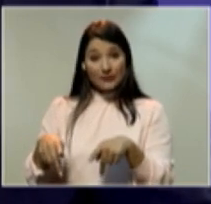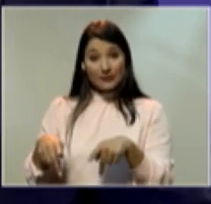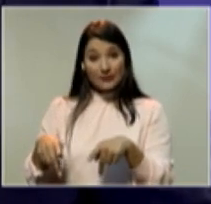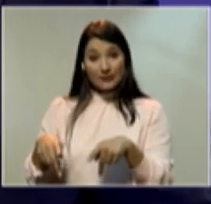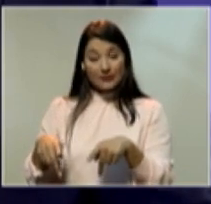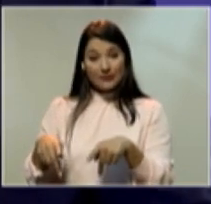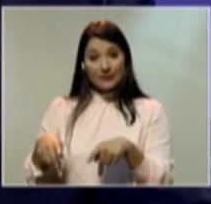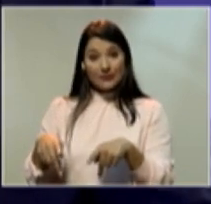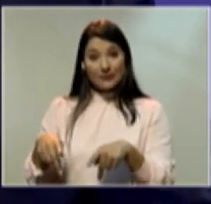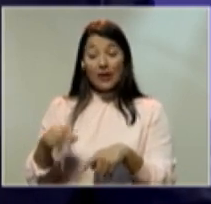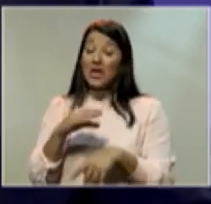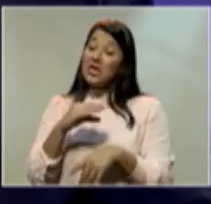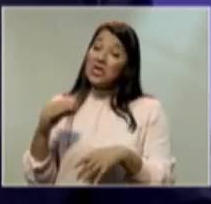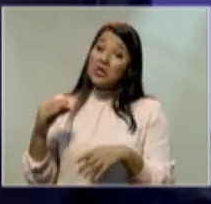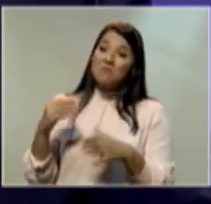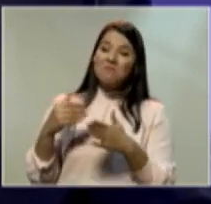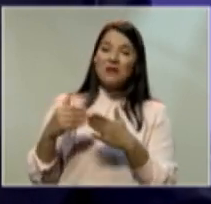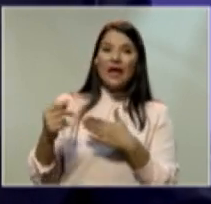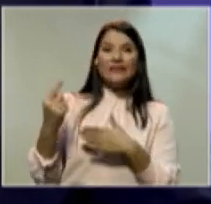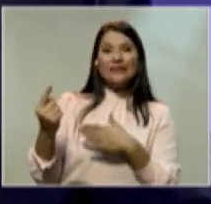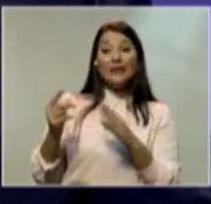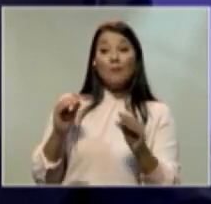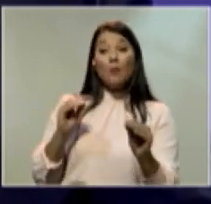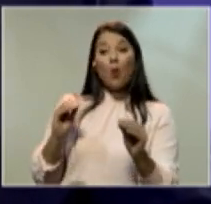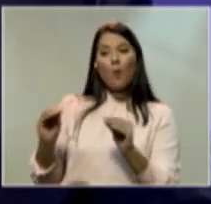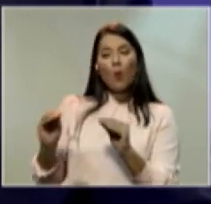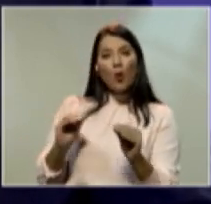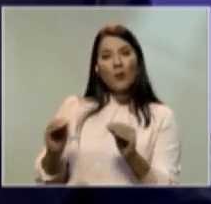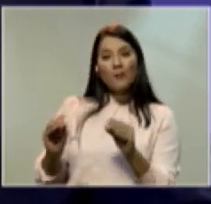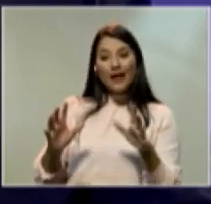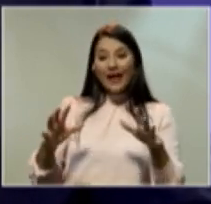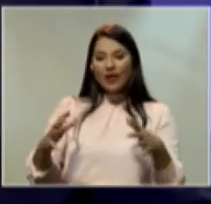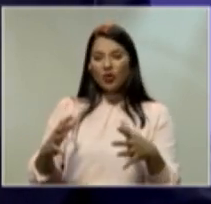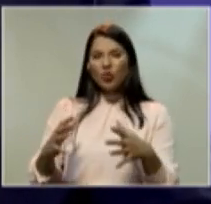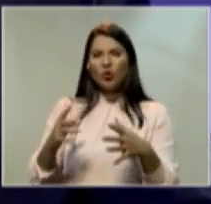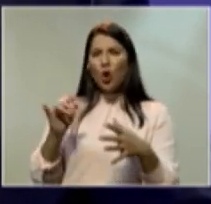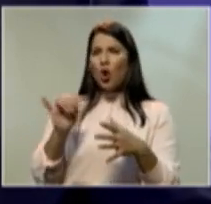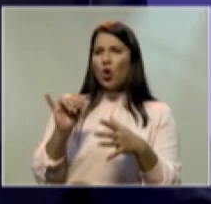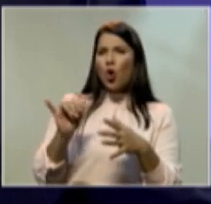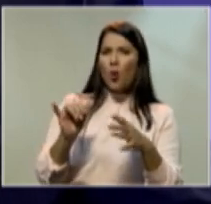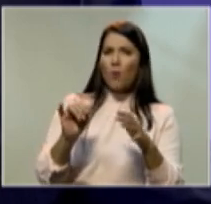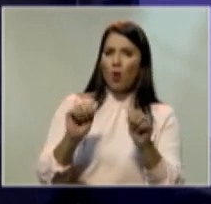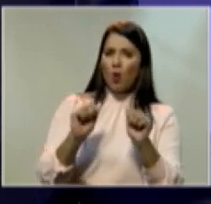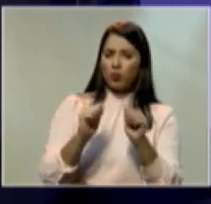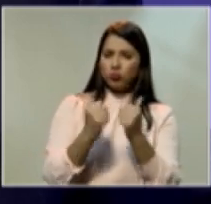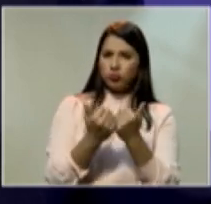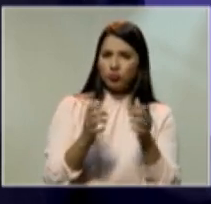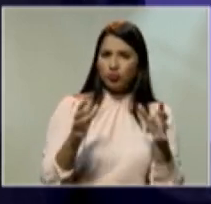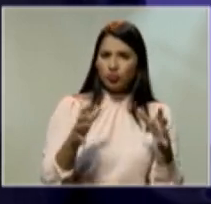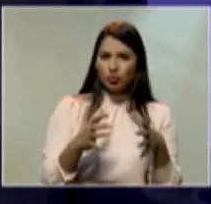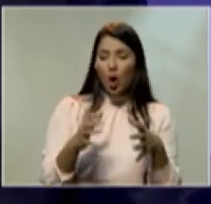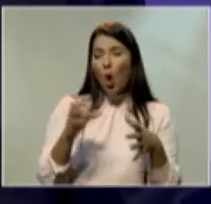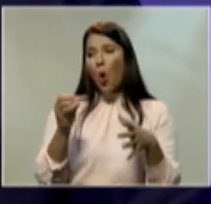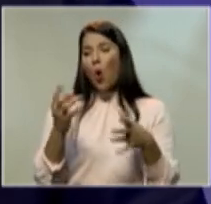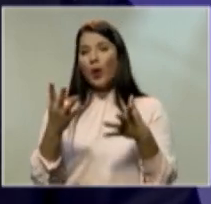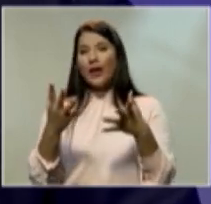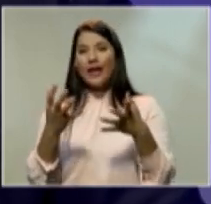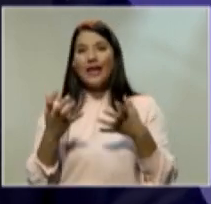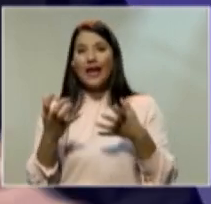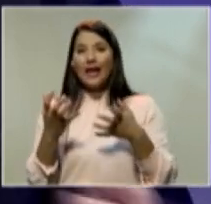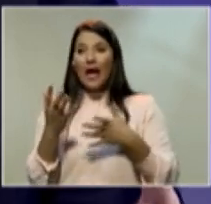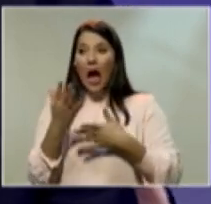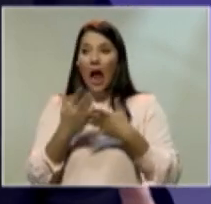y normalmente los movimientos de carácter asambleario o que apuestan a una